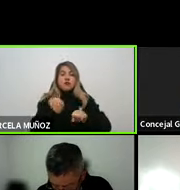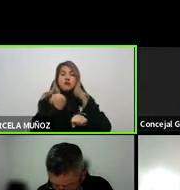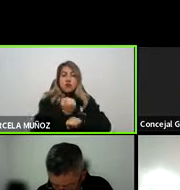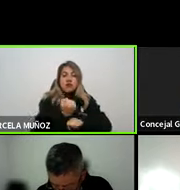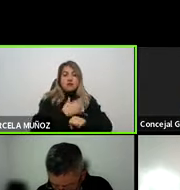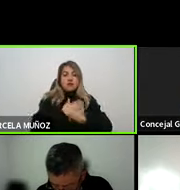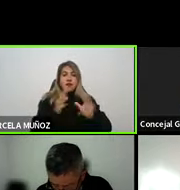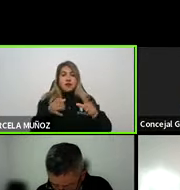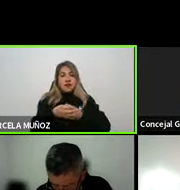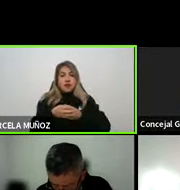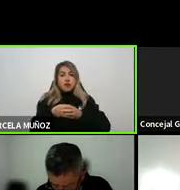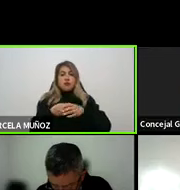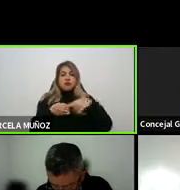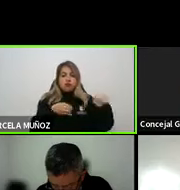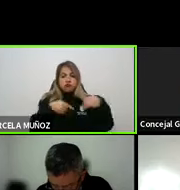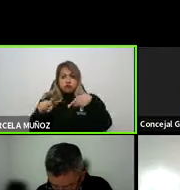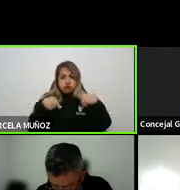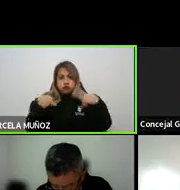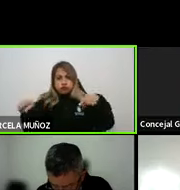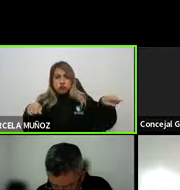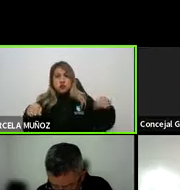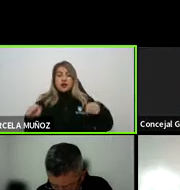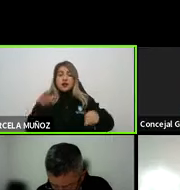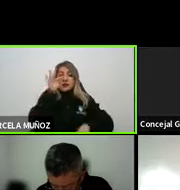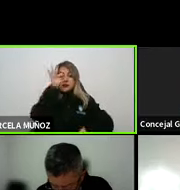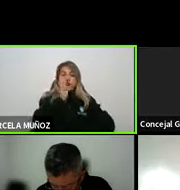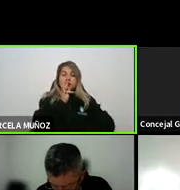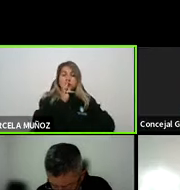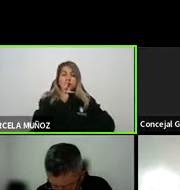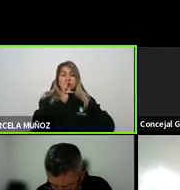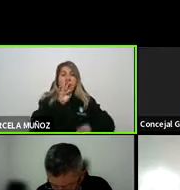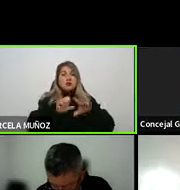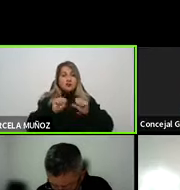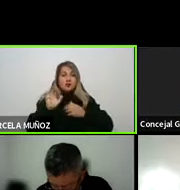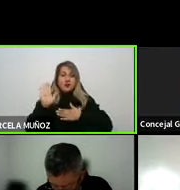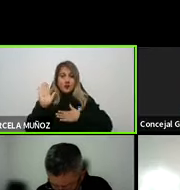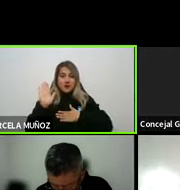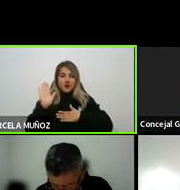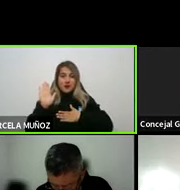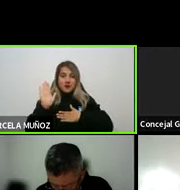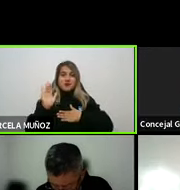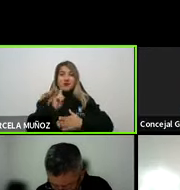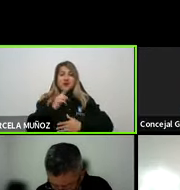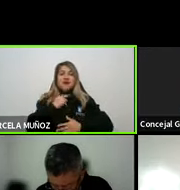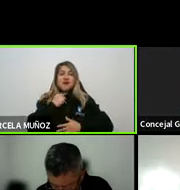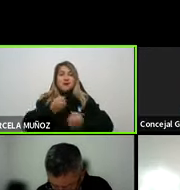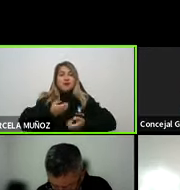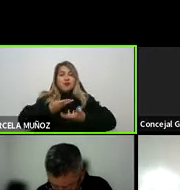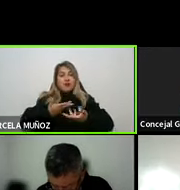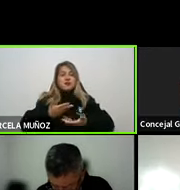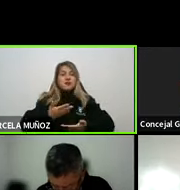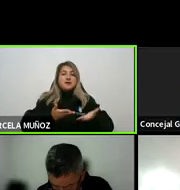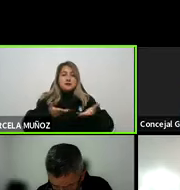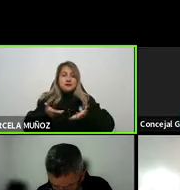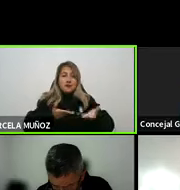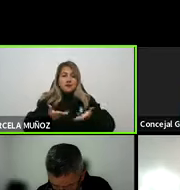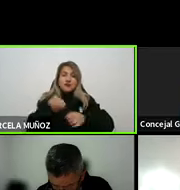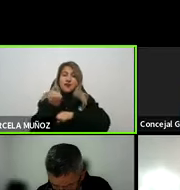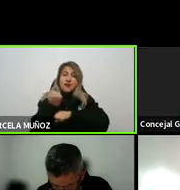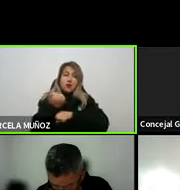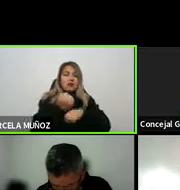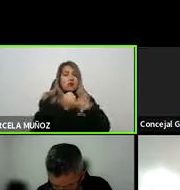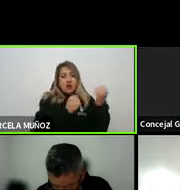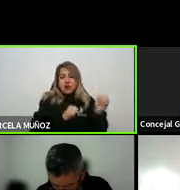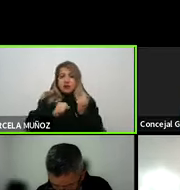equipos desplegados, tenemos funcionarias y funcionarios muy comprometidos, tienen vocación de servicio, están ayudando en la limpieza de